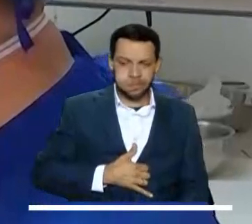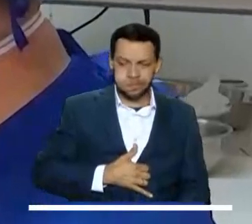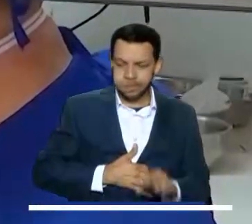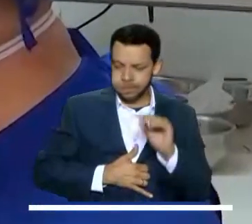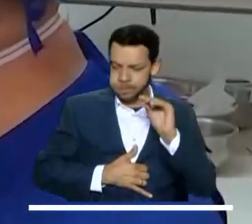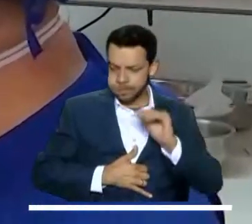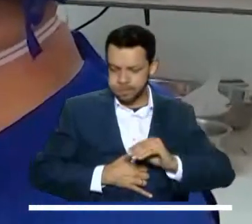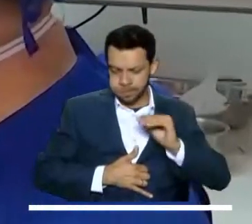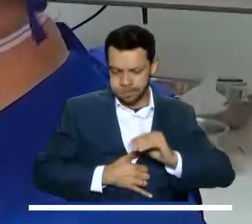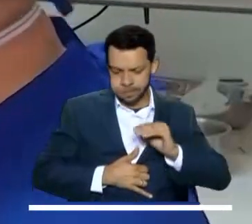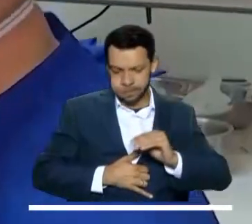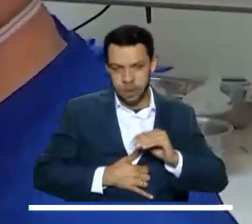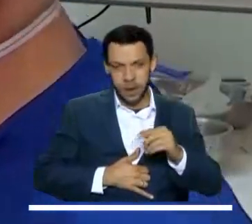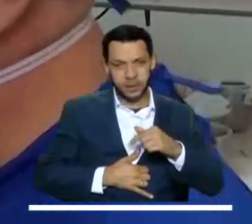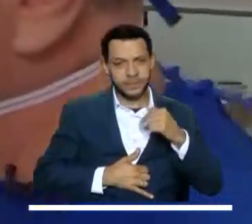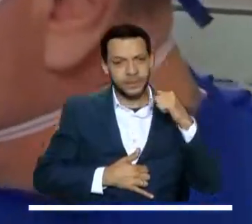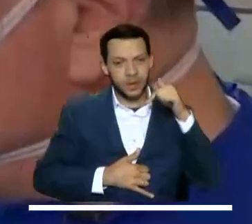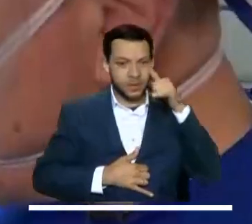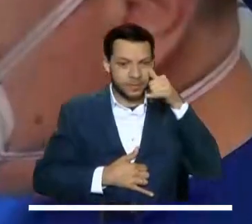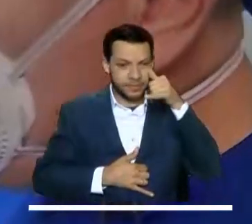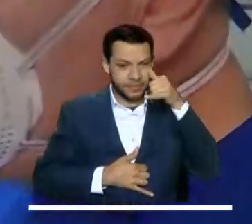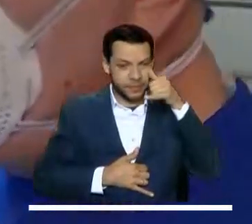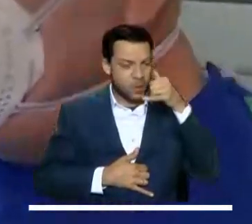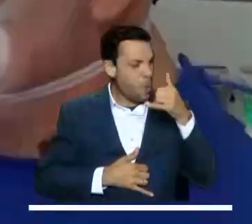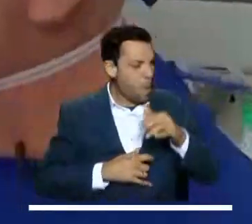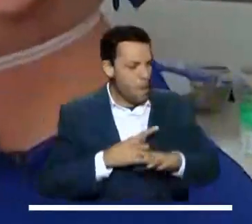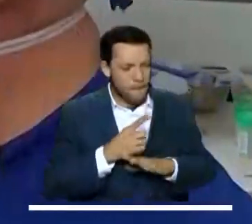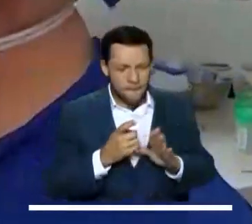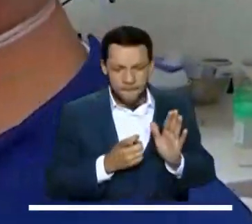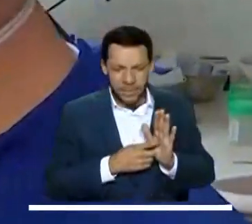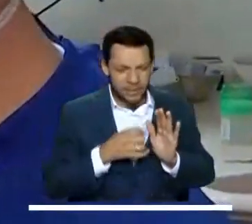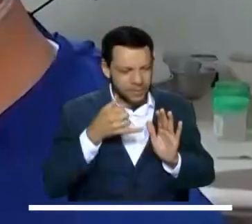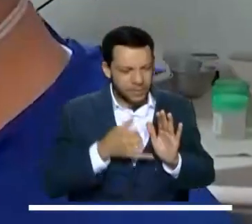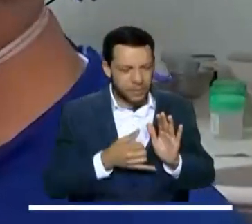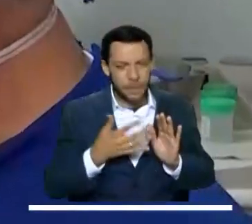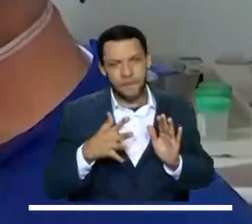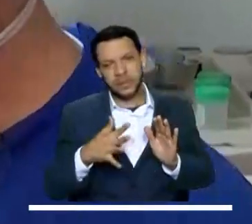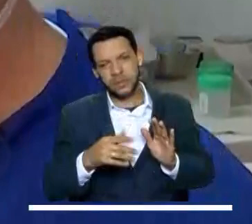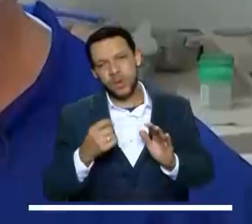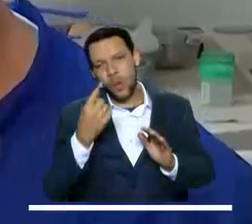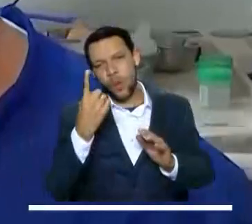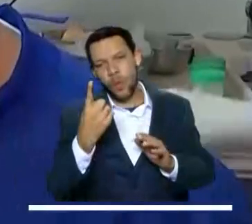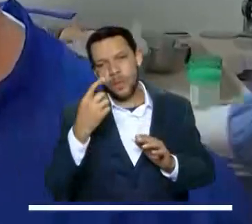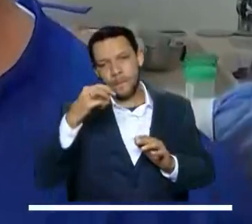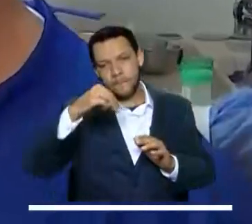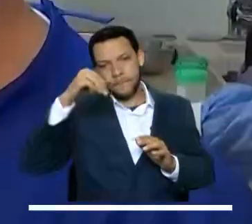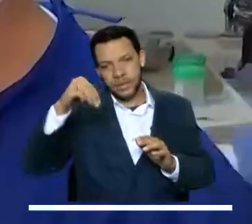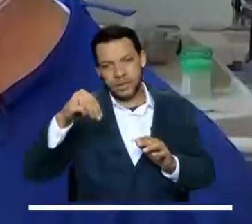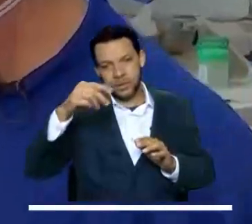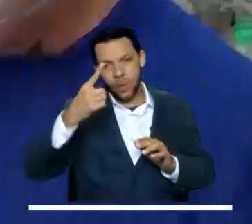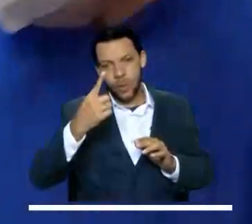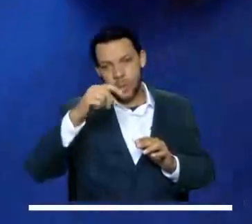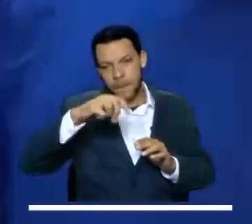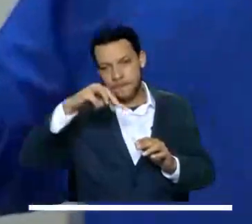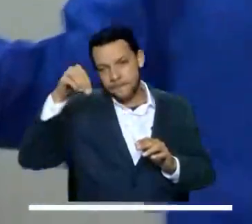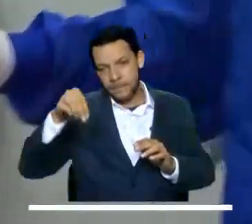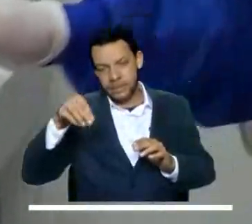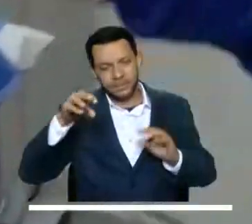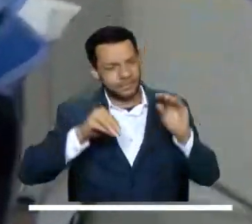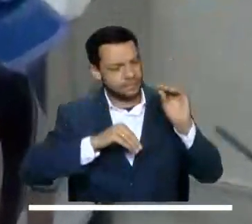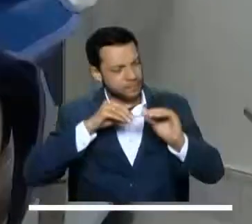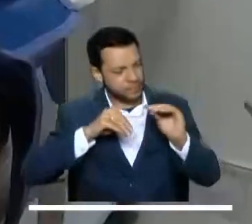duodeno y regresamos, ¿sí? Ese recorrido tiene la longitud de aproximadamente 1 metro. La paciente termina el procedimiento